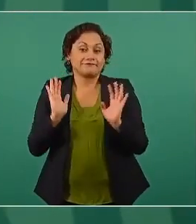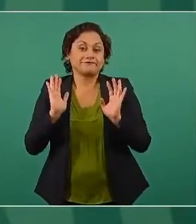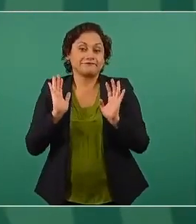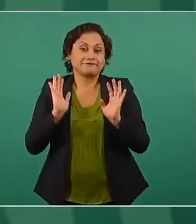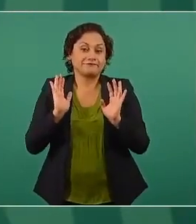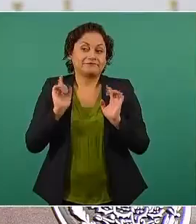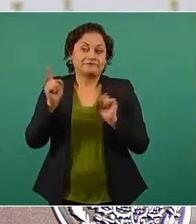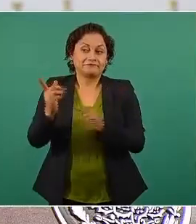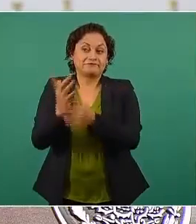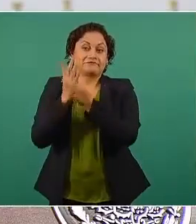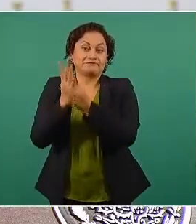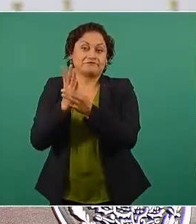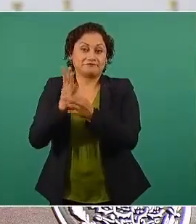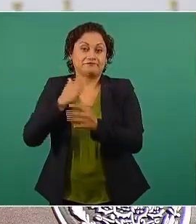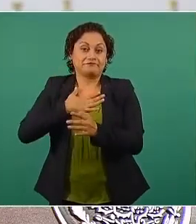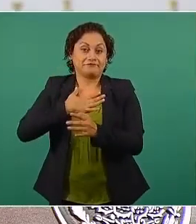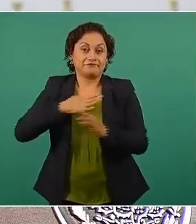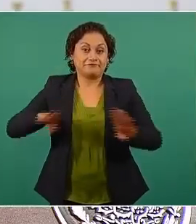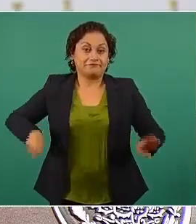represento.